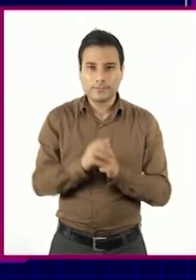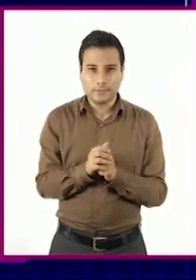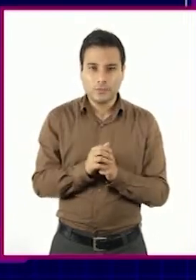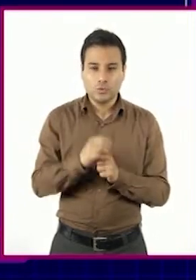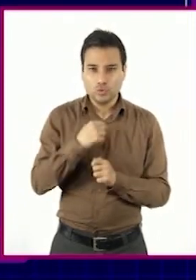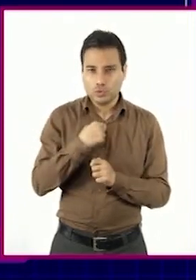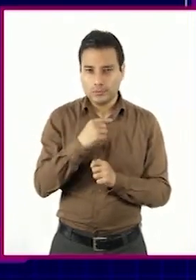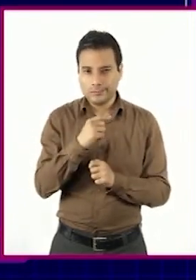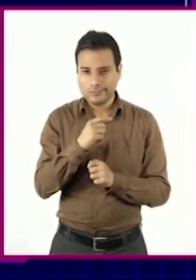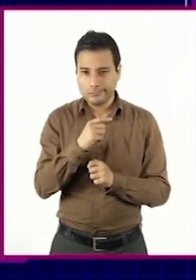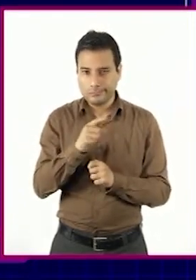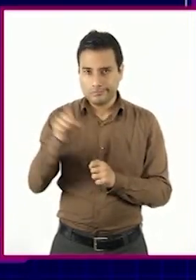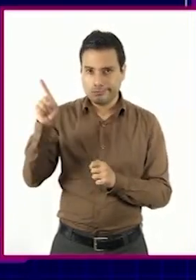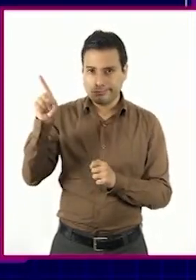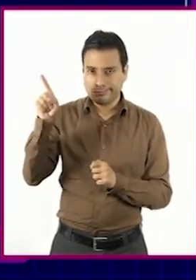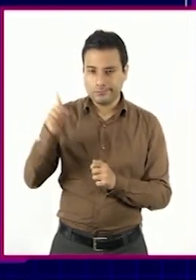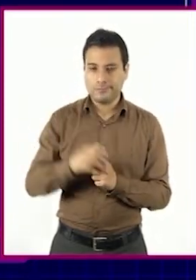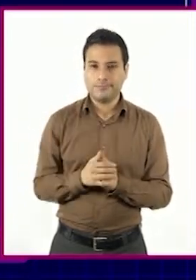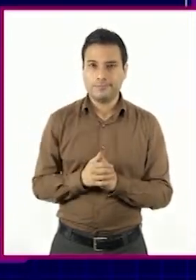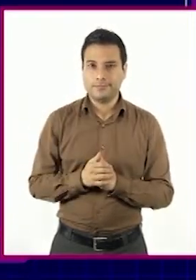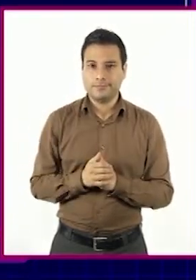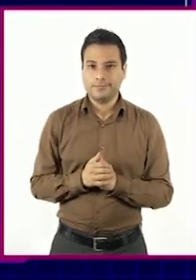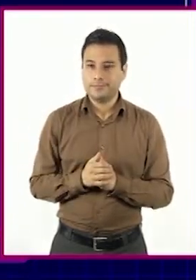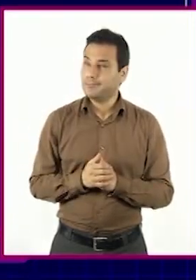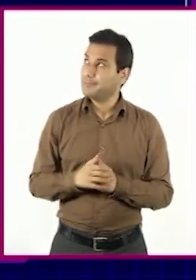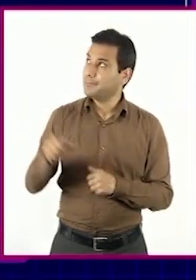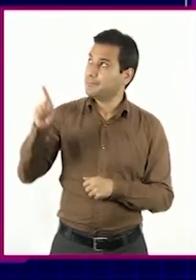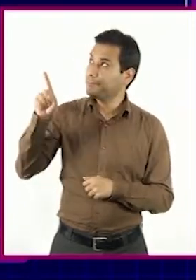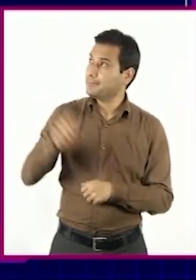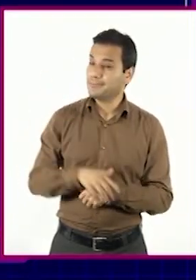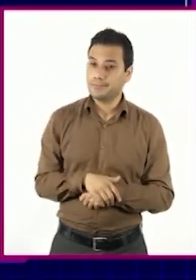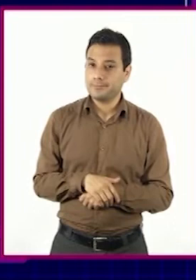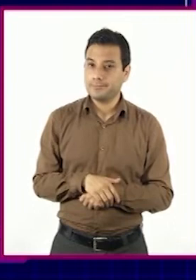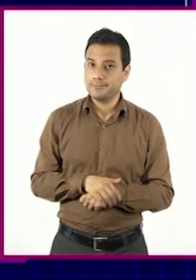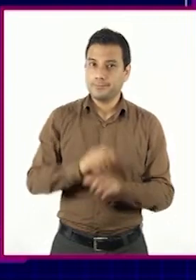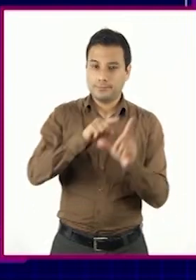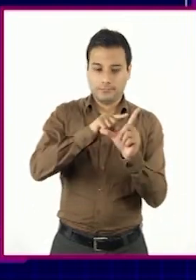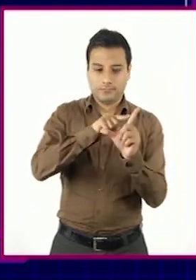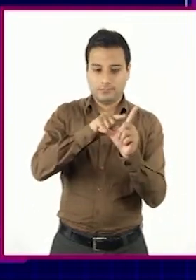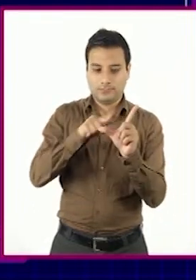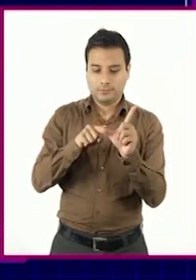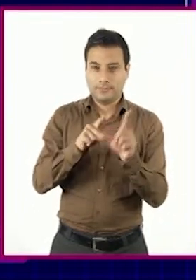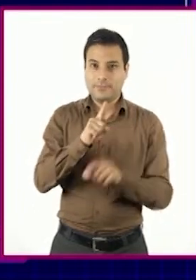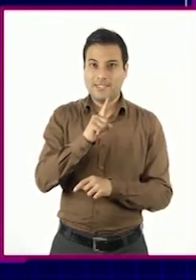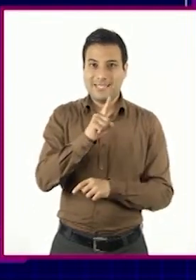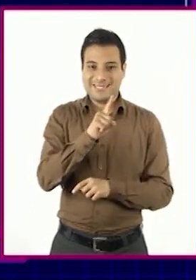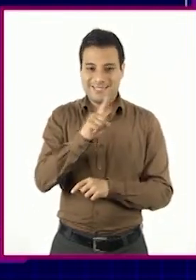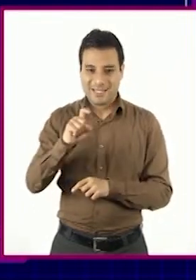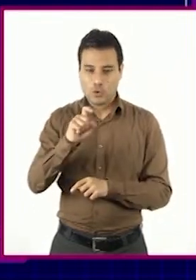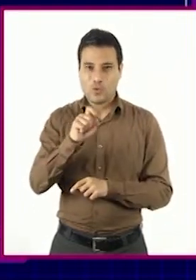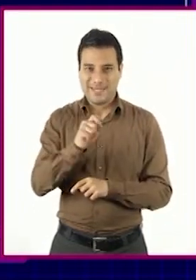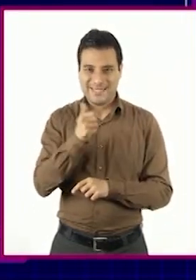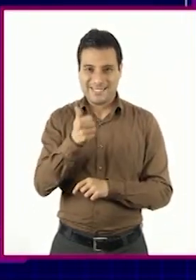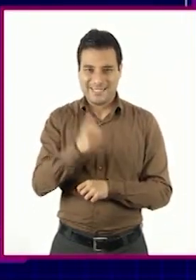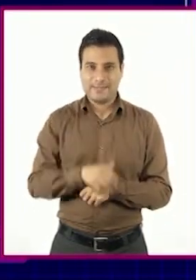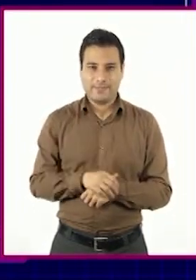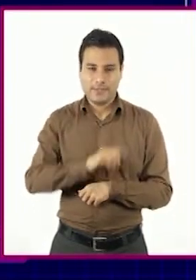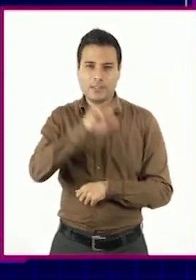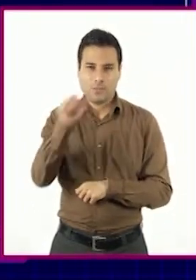el centro. Se mide y se traza un ángulo de 126 grados. Posteriormente, se